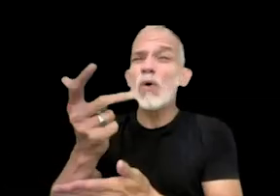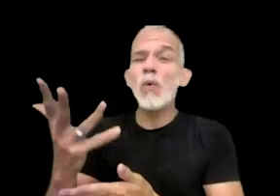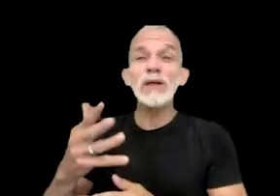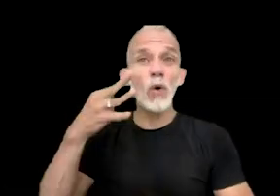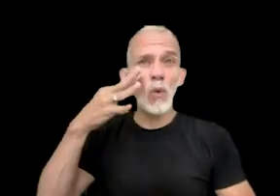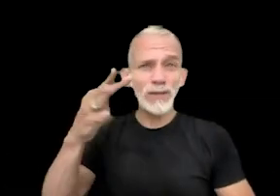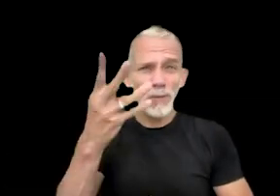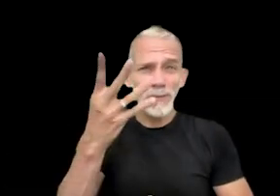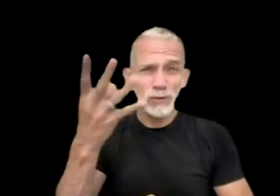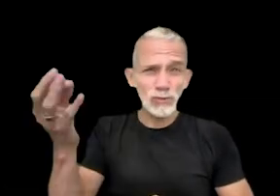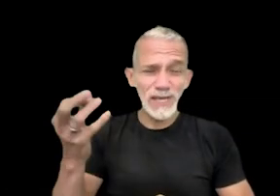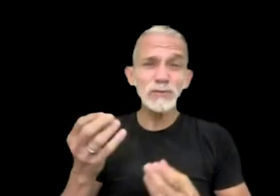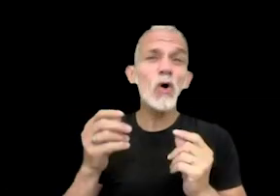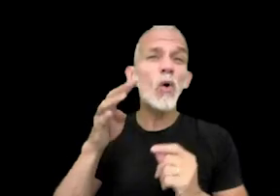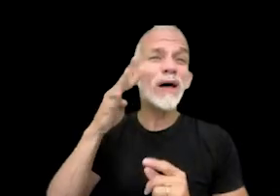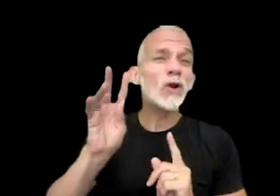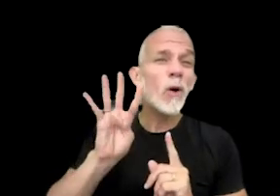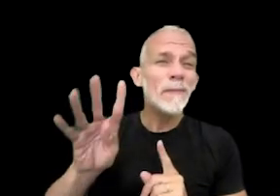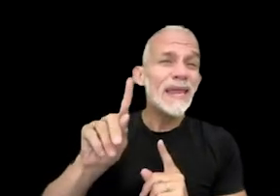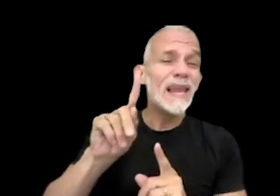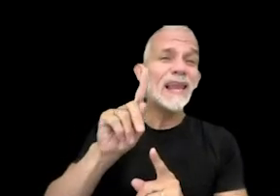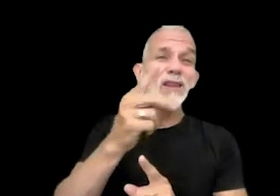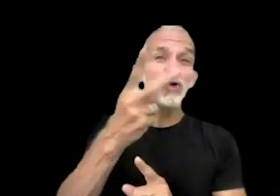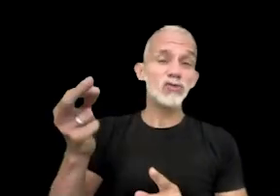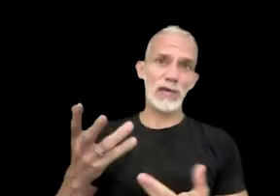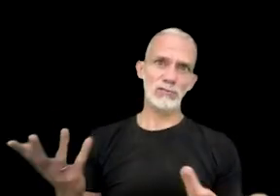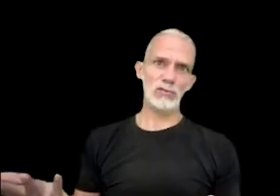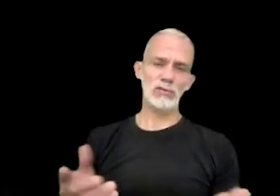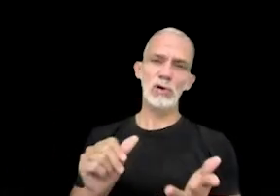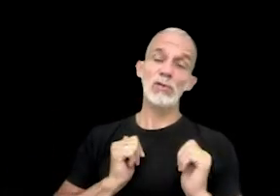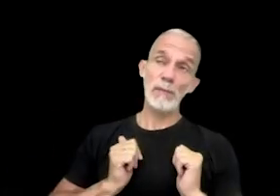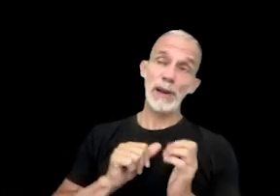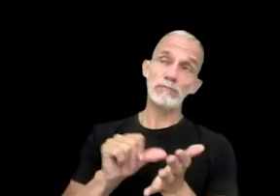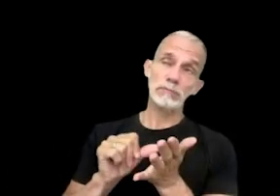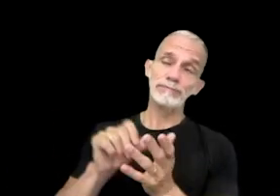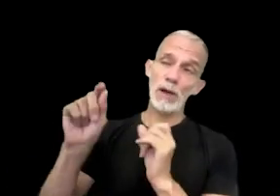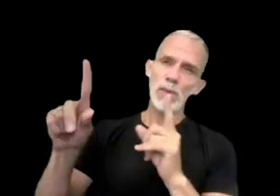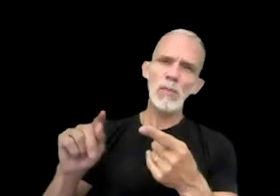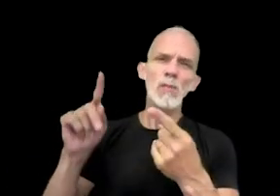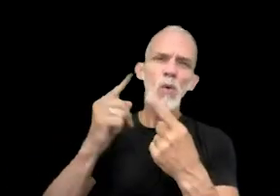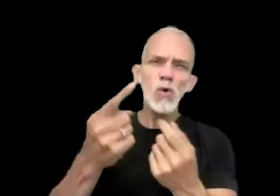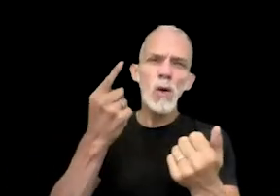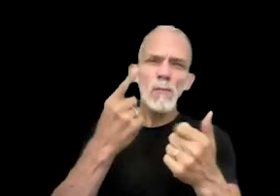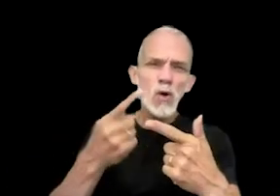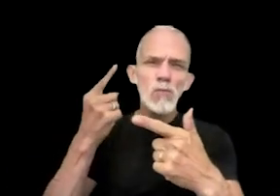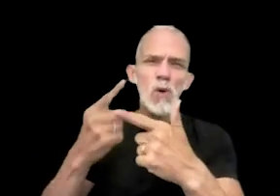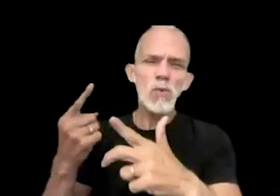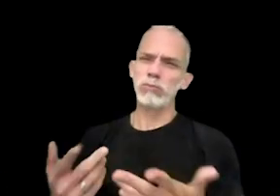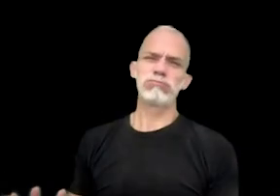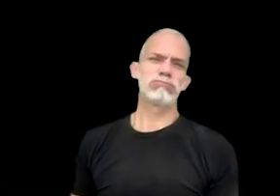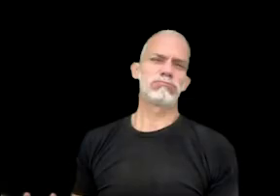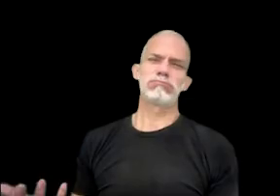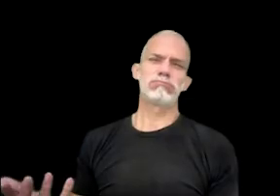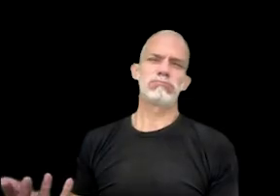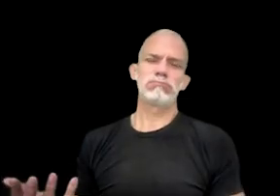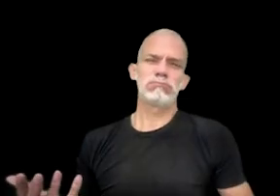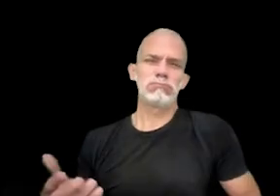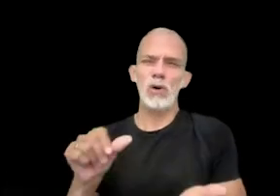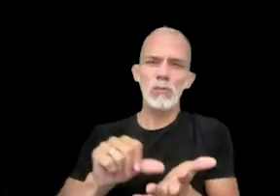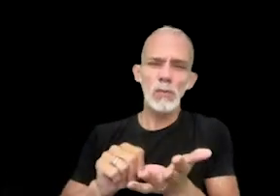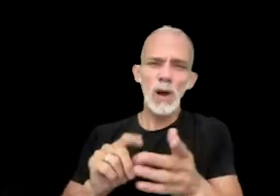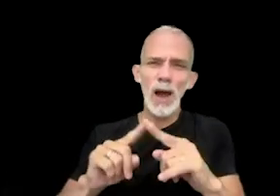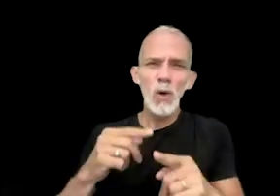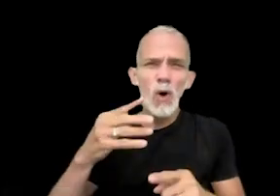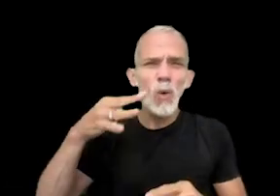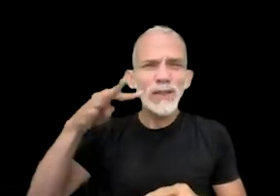mundo. Si yo tuviera que esperar que cada jurisdicción negocie tratado por tratado, y bueno, vamos